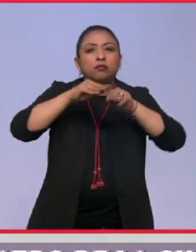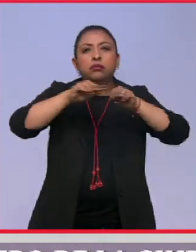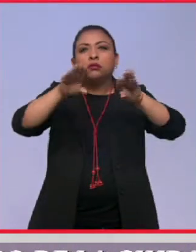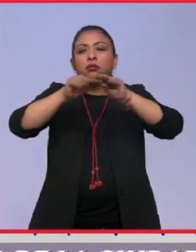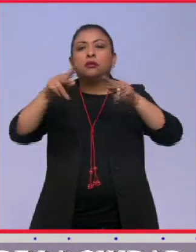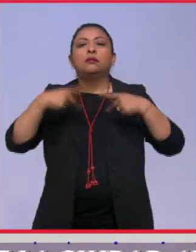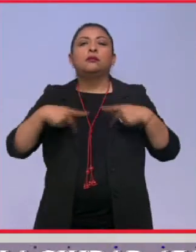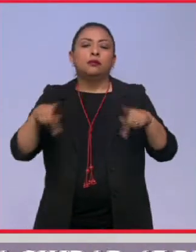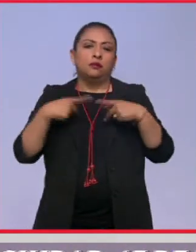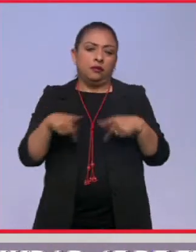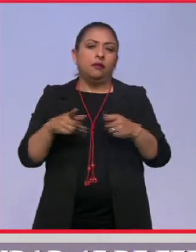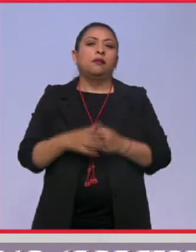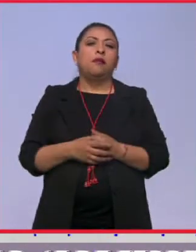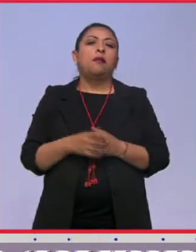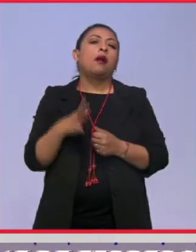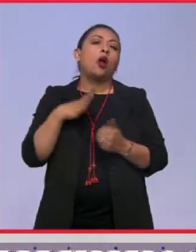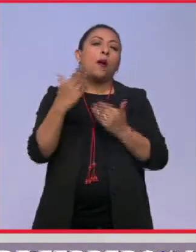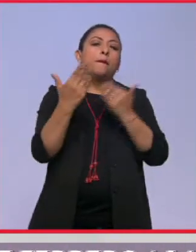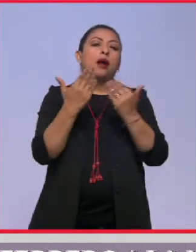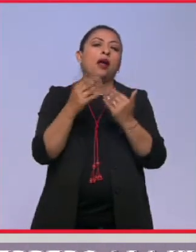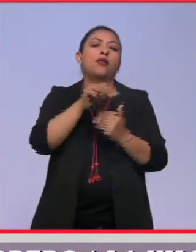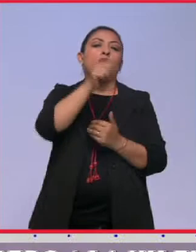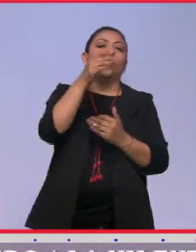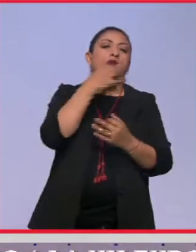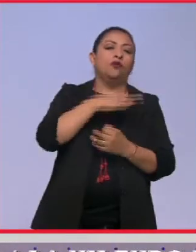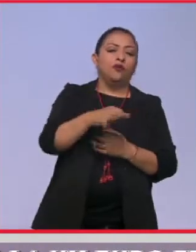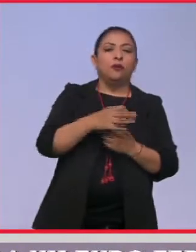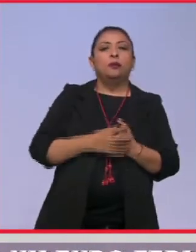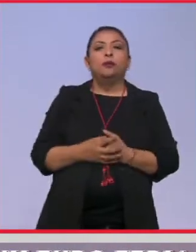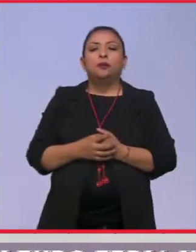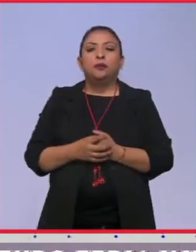público en comparación con otros festivales.